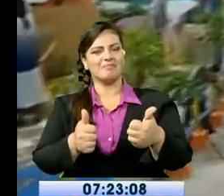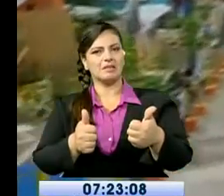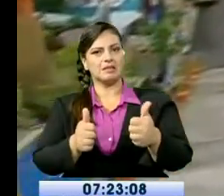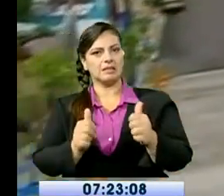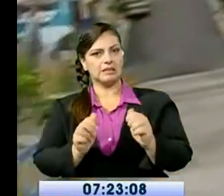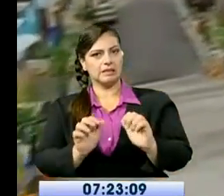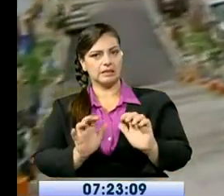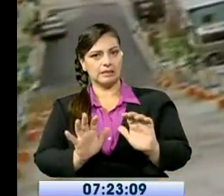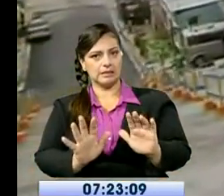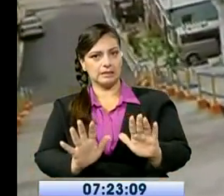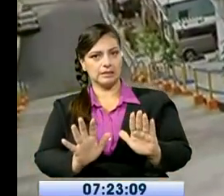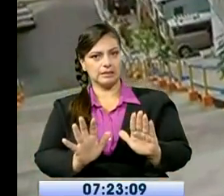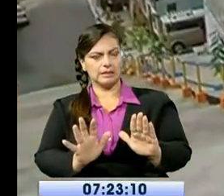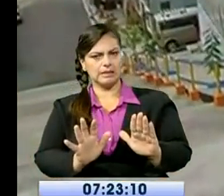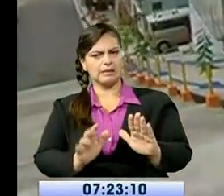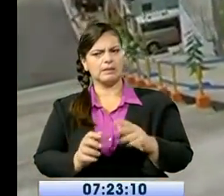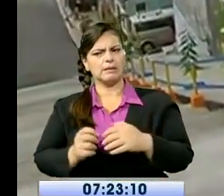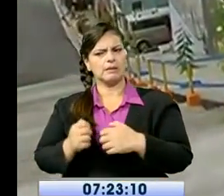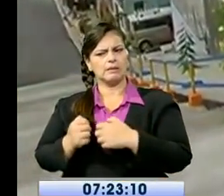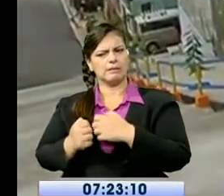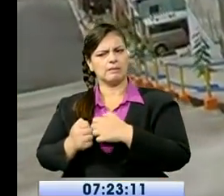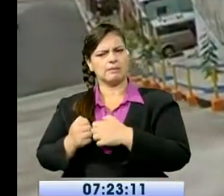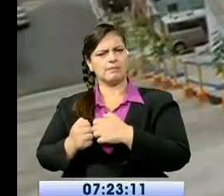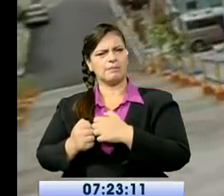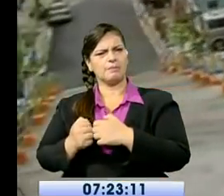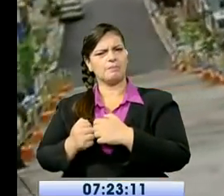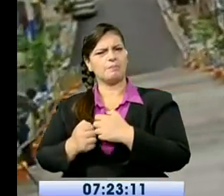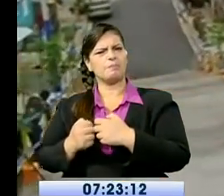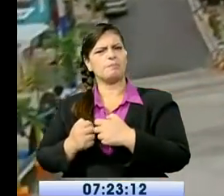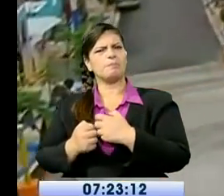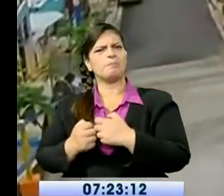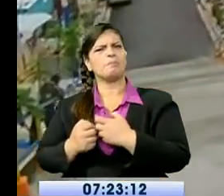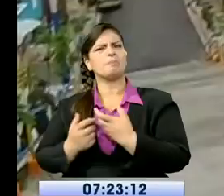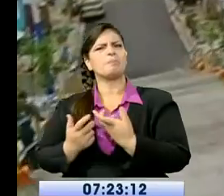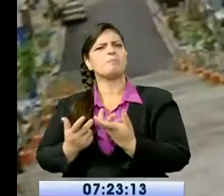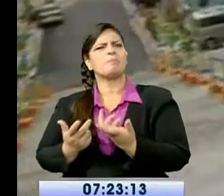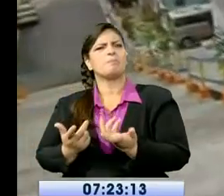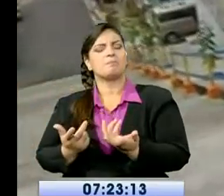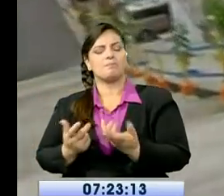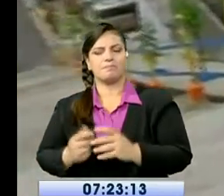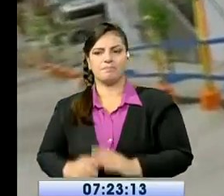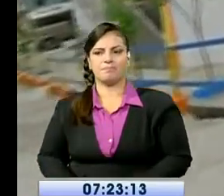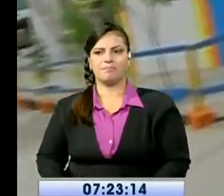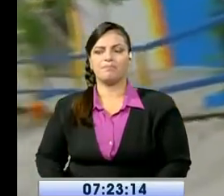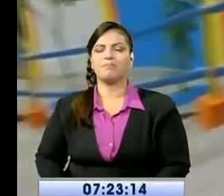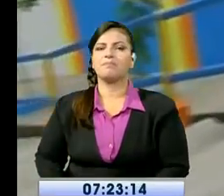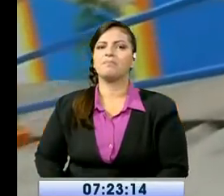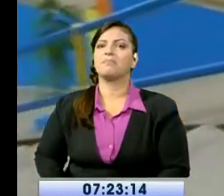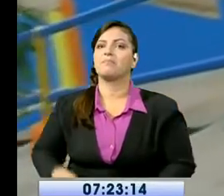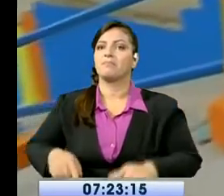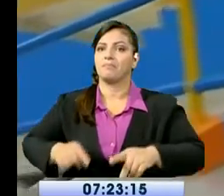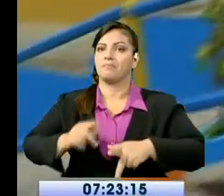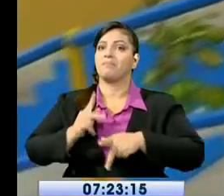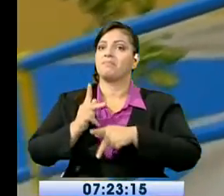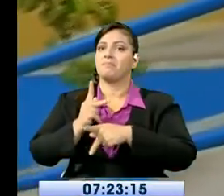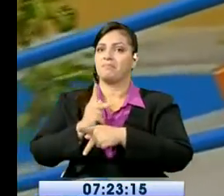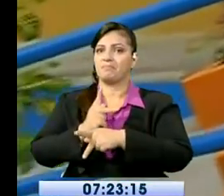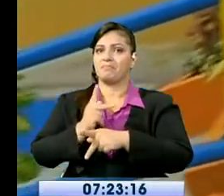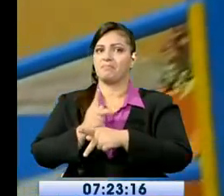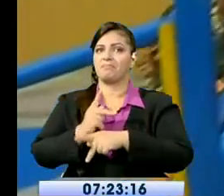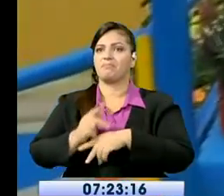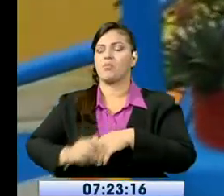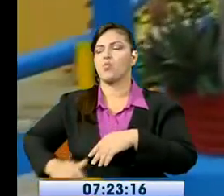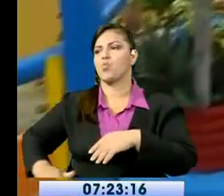afectando el buen vivir de los habitantes en este sector, y es el tema de la inseguridad, de acuerdo a lo que nos han